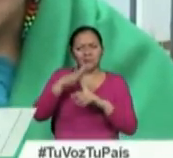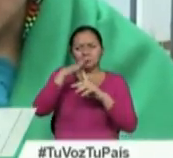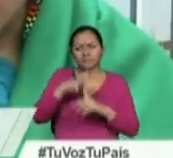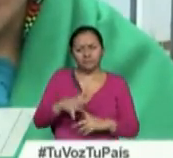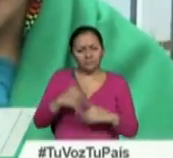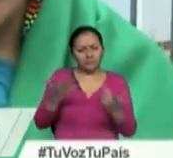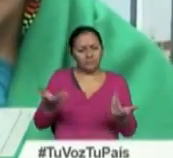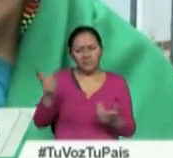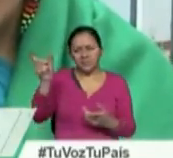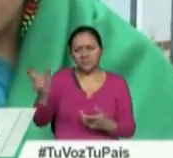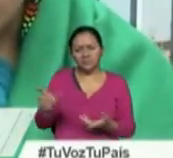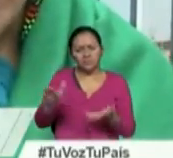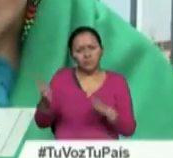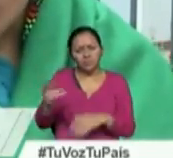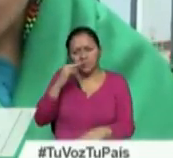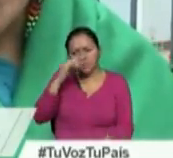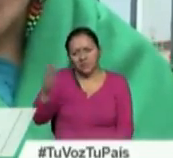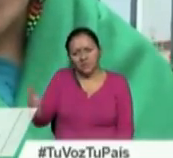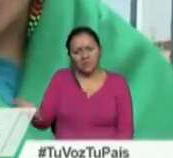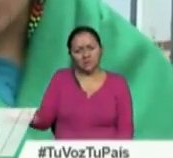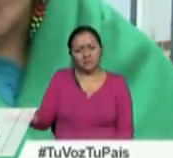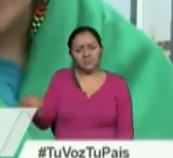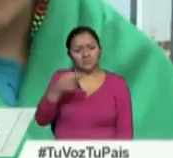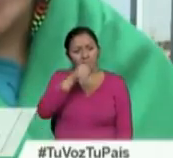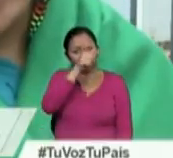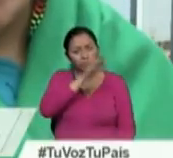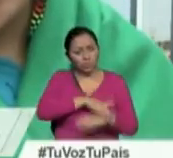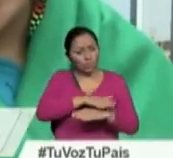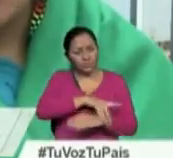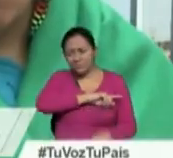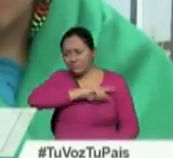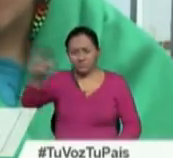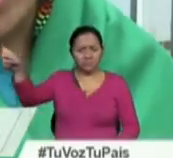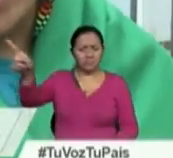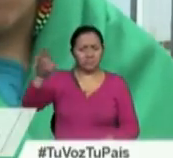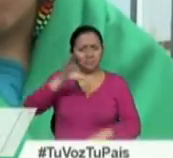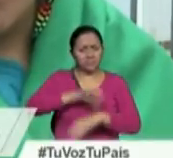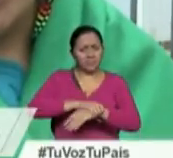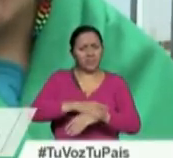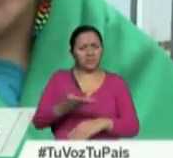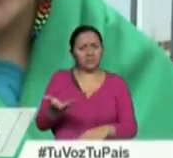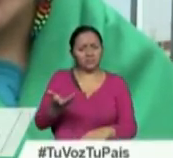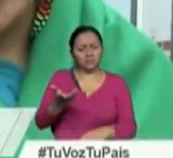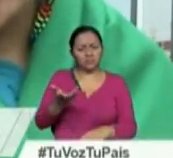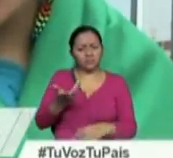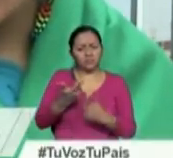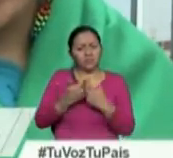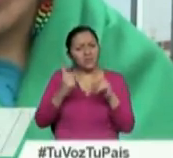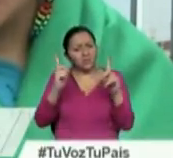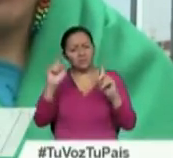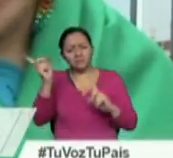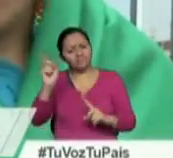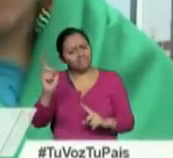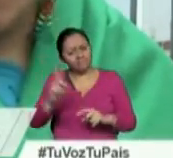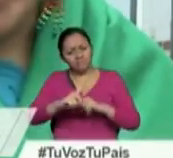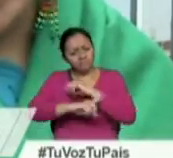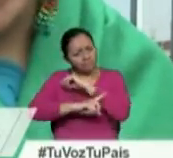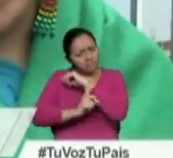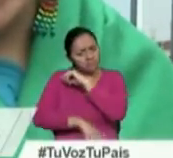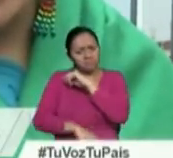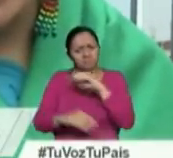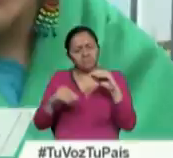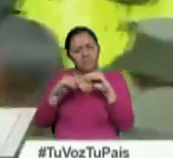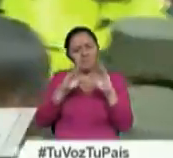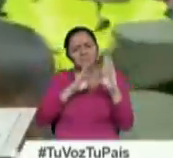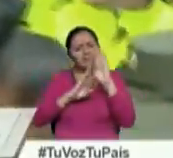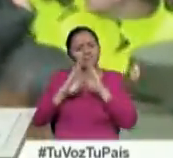de esta persona. Ahora este hombre, este sujeto tiene que pagar como sea, como de lugar, tiene que condenarlo, esto no puede